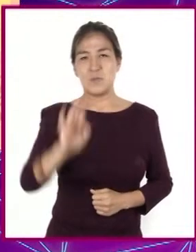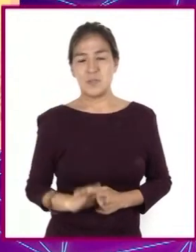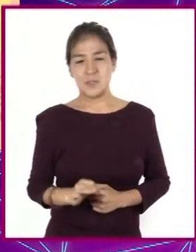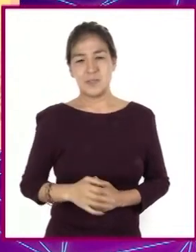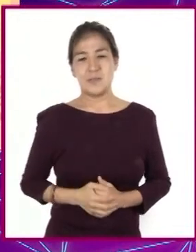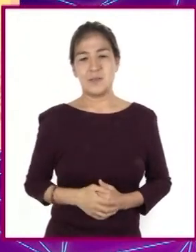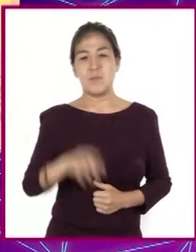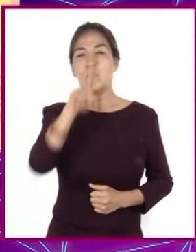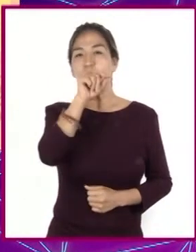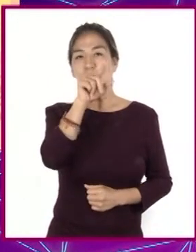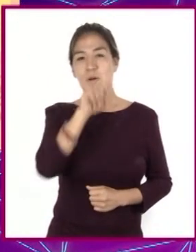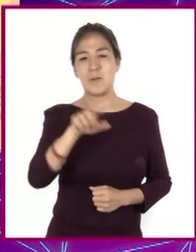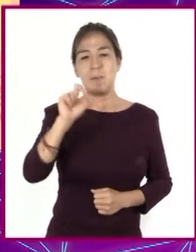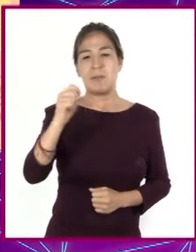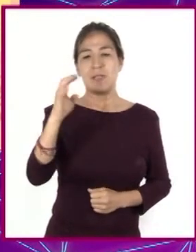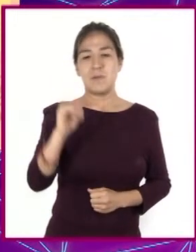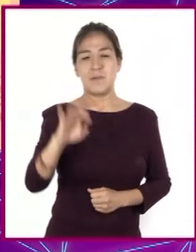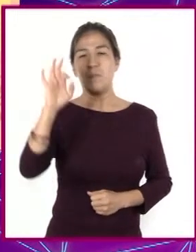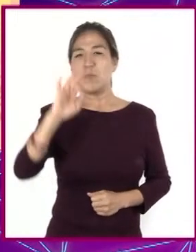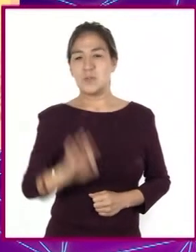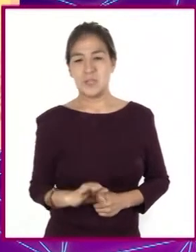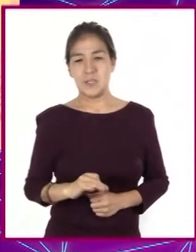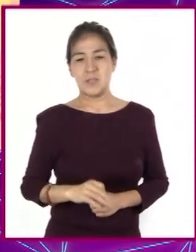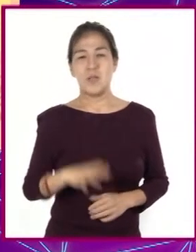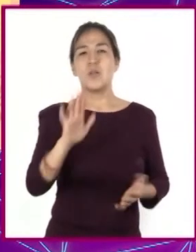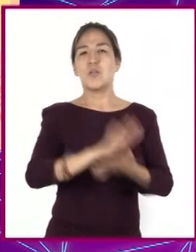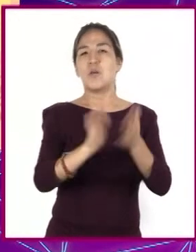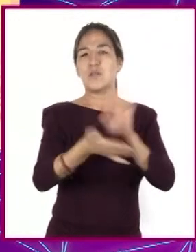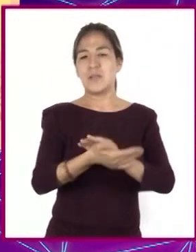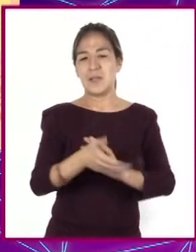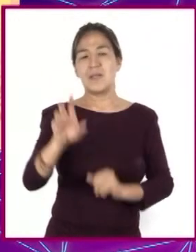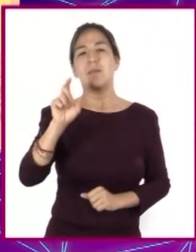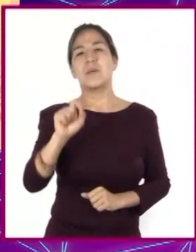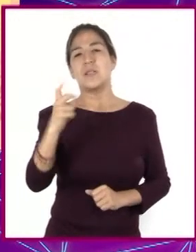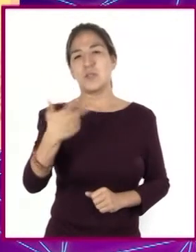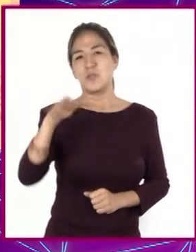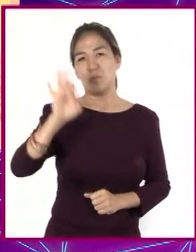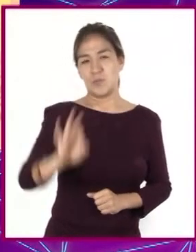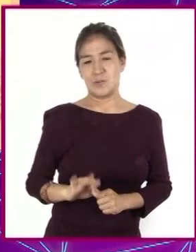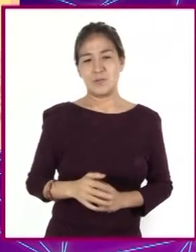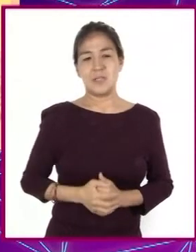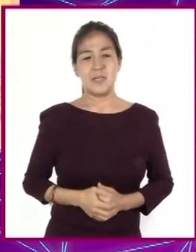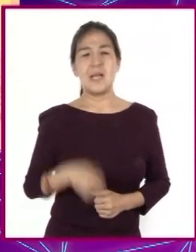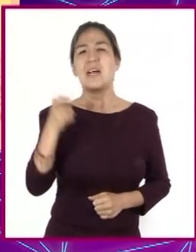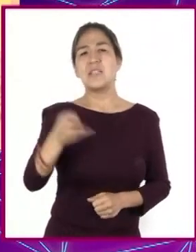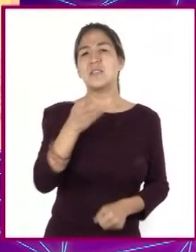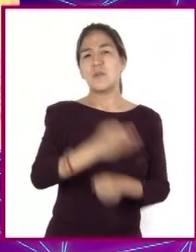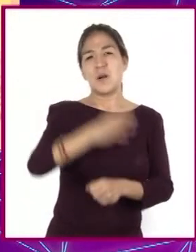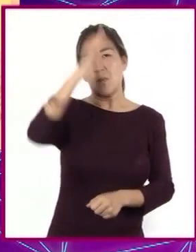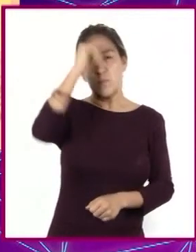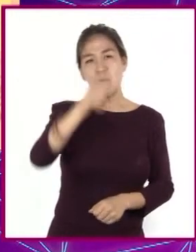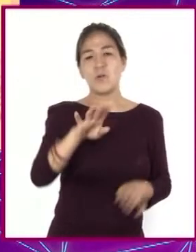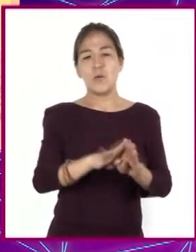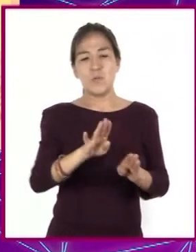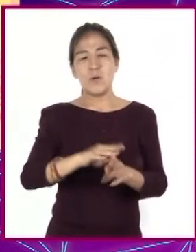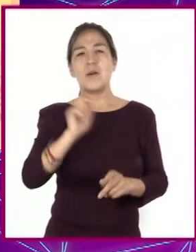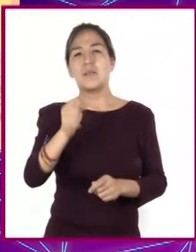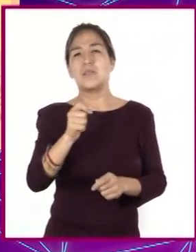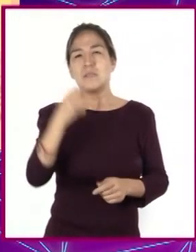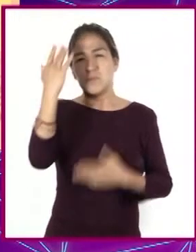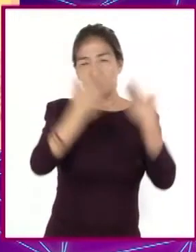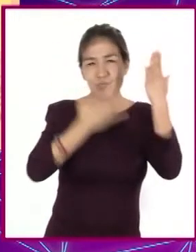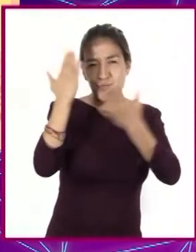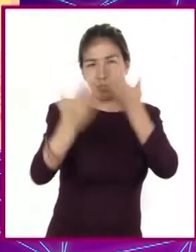35%, pollo 29% y tortilla 28%. De acuerdo con el Centro de Estudios para el